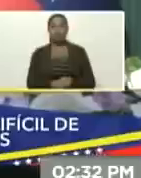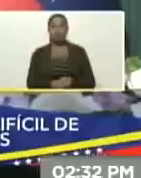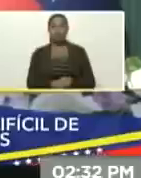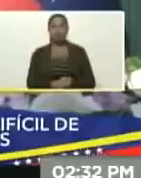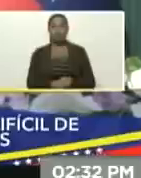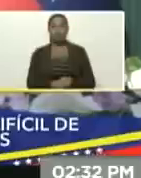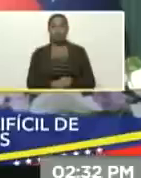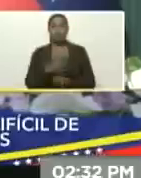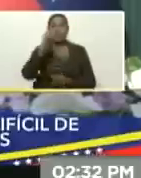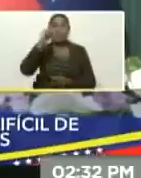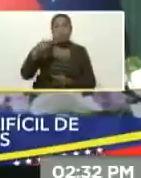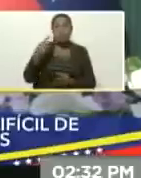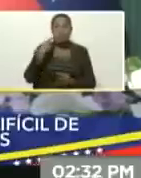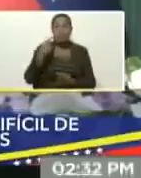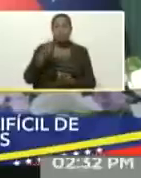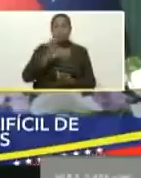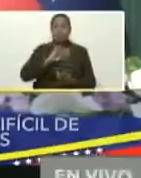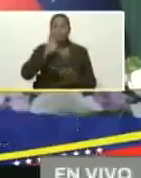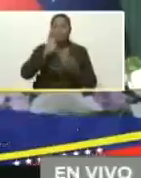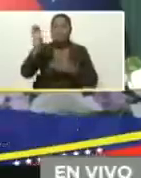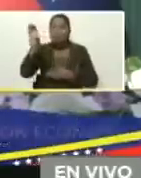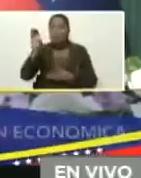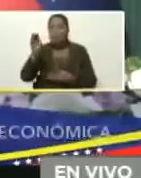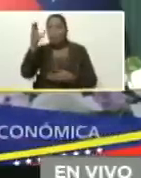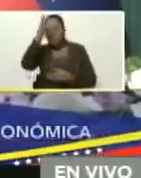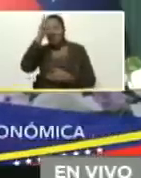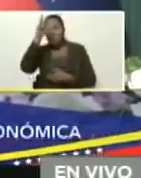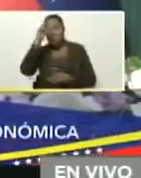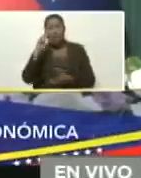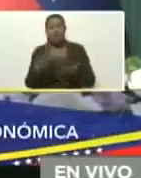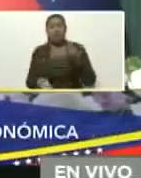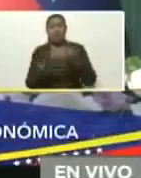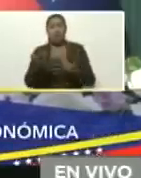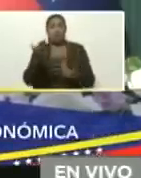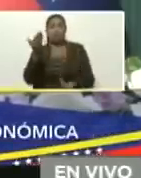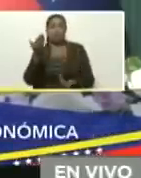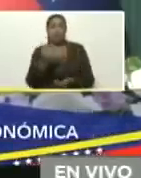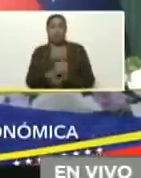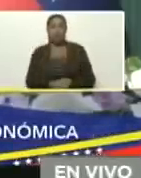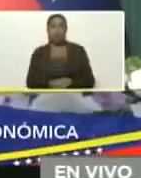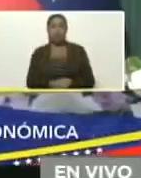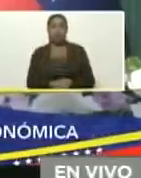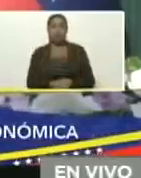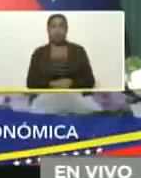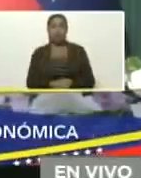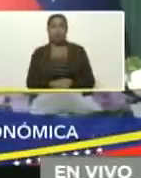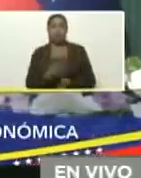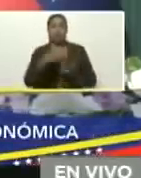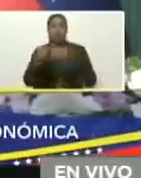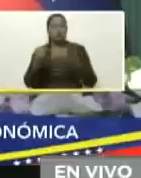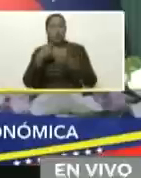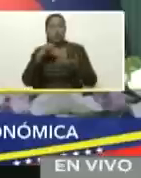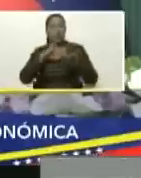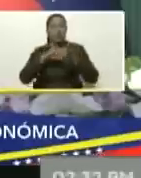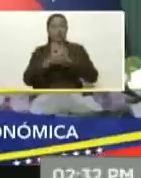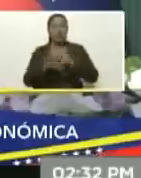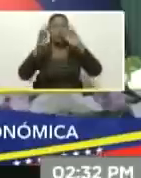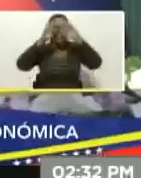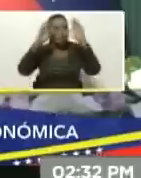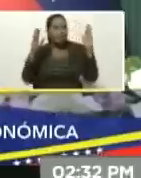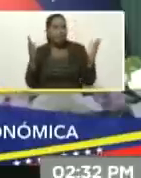Y además es un país muy importante para las cosas que están sucediendo en el